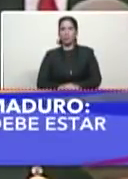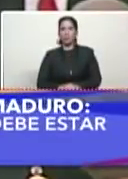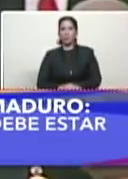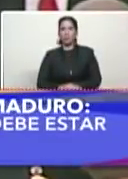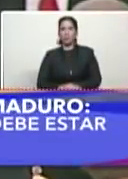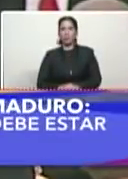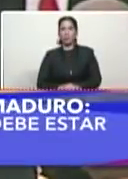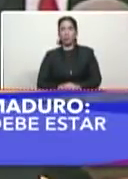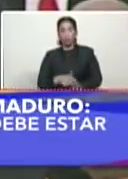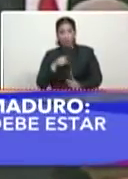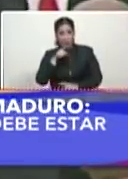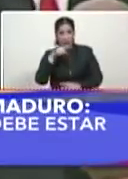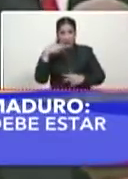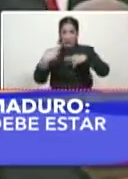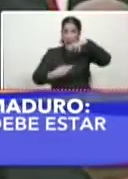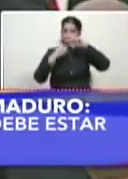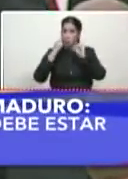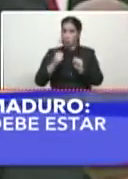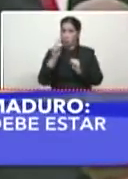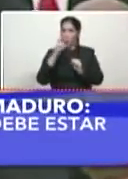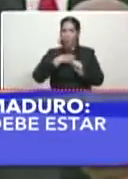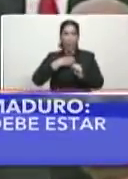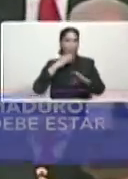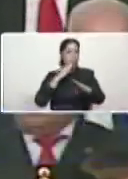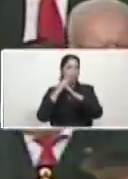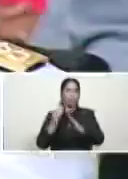pero esa revolución no se puede detener.